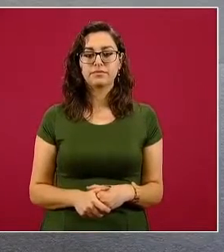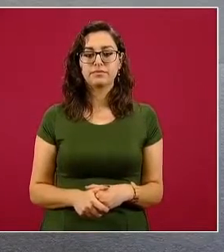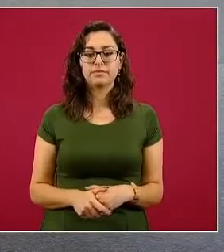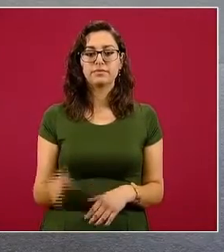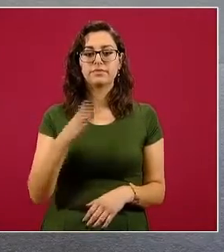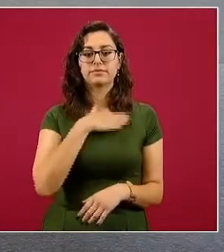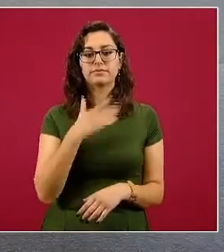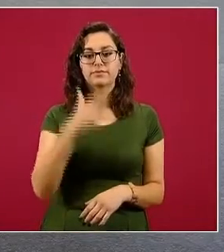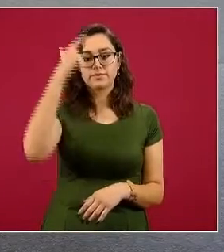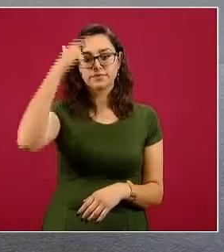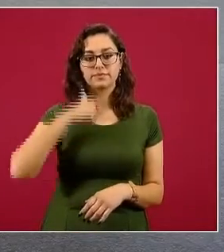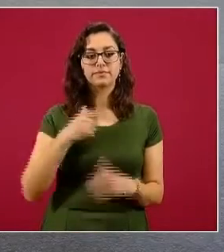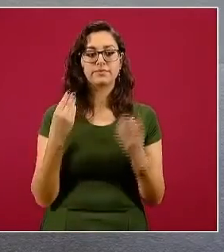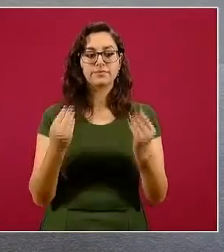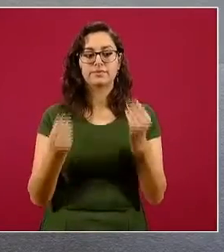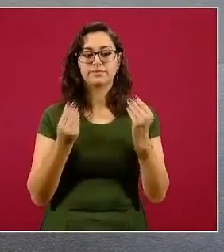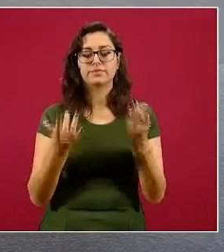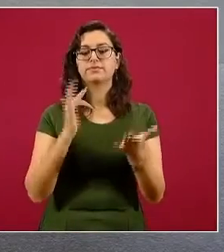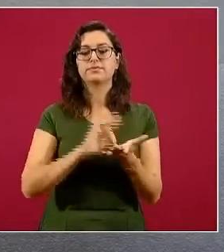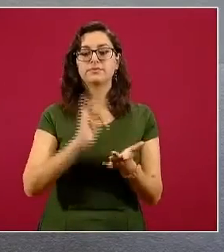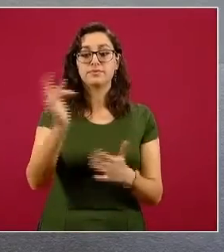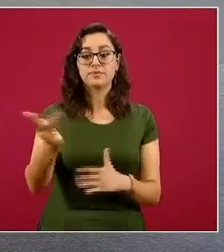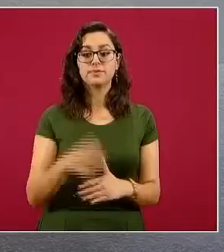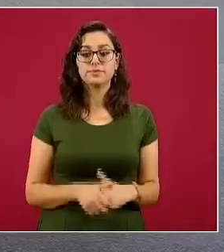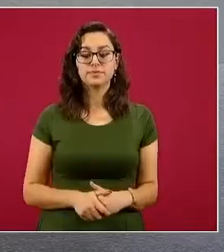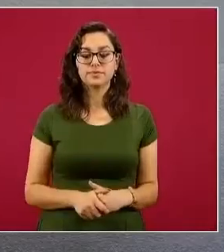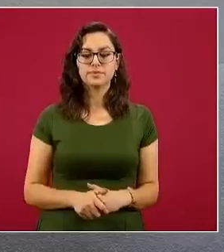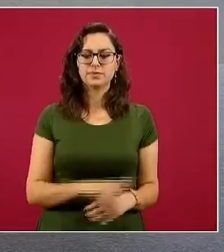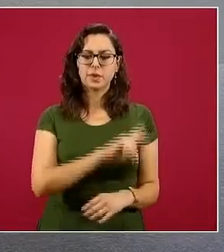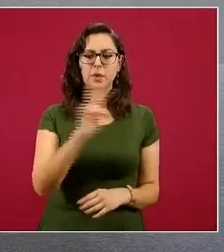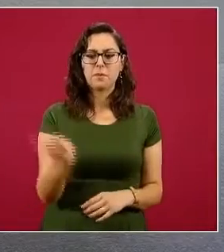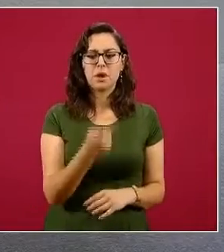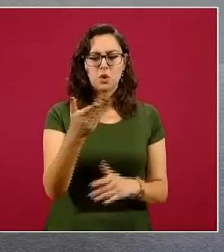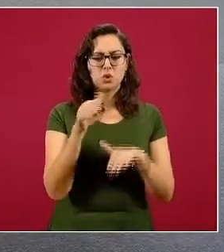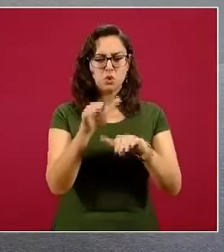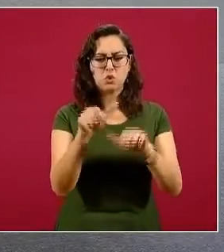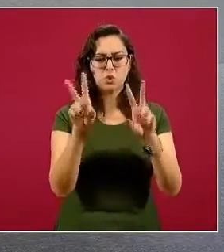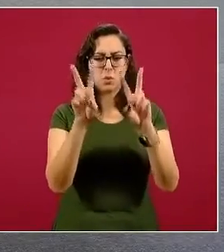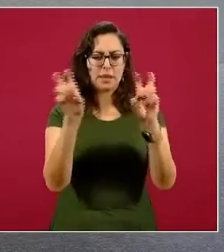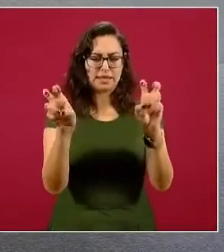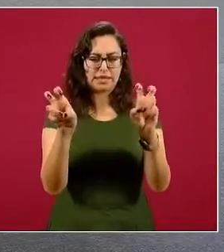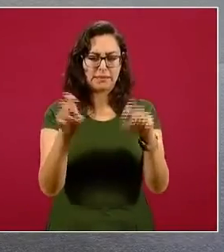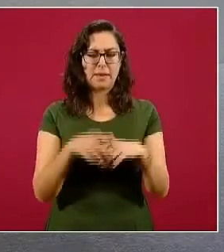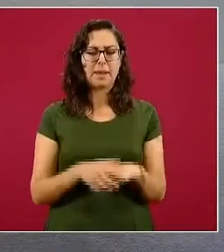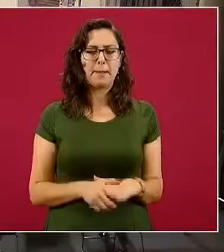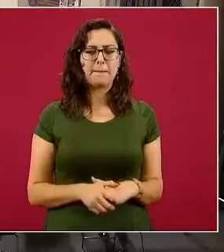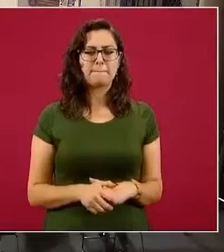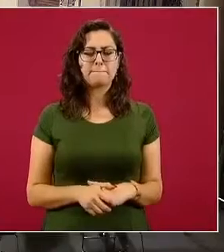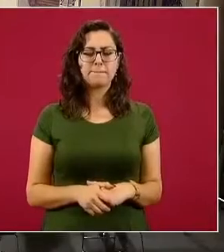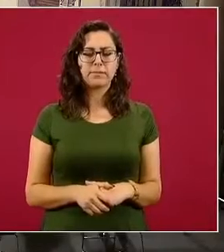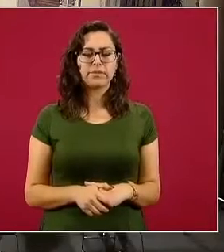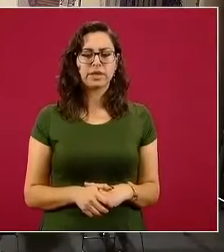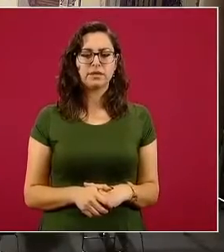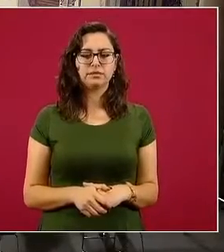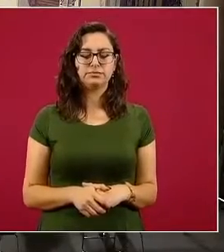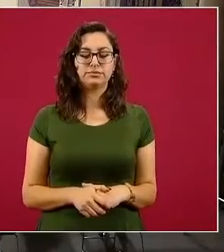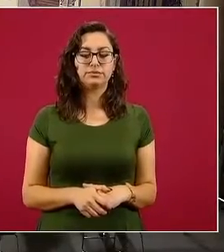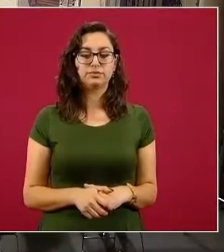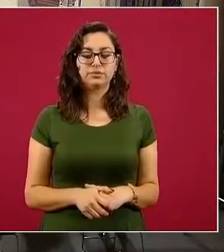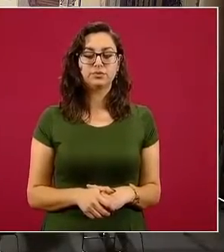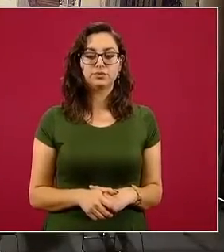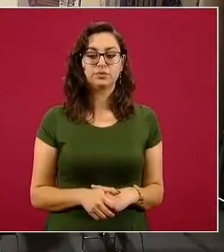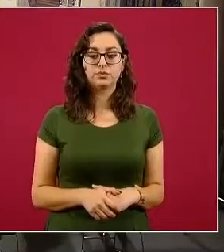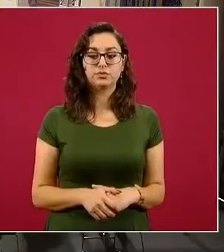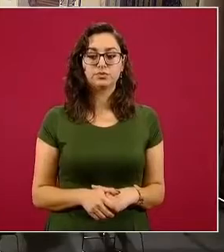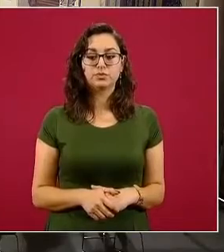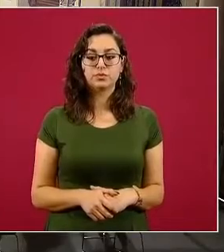Buenas noches, muchas gracias. Una pregunta sobre este tema es en